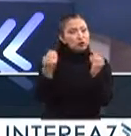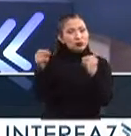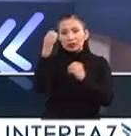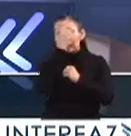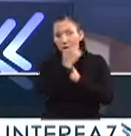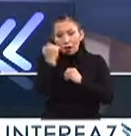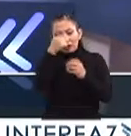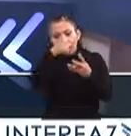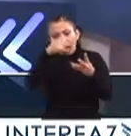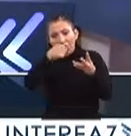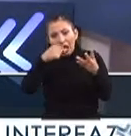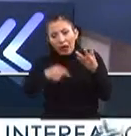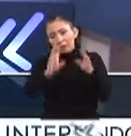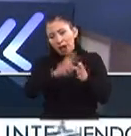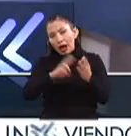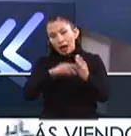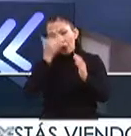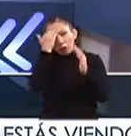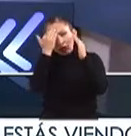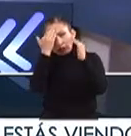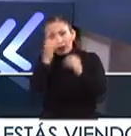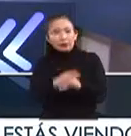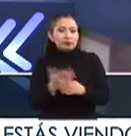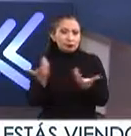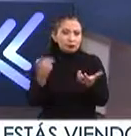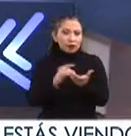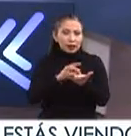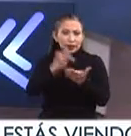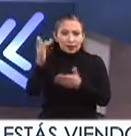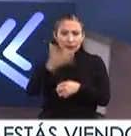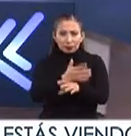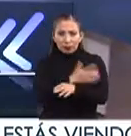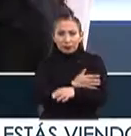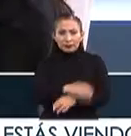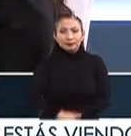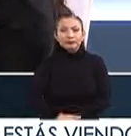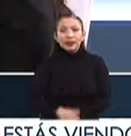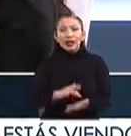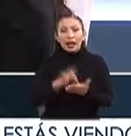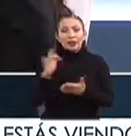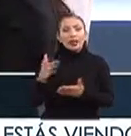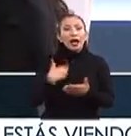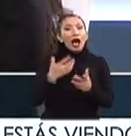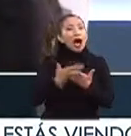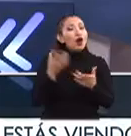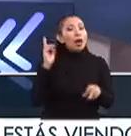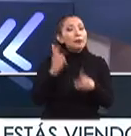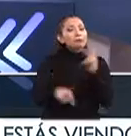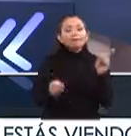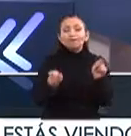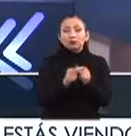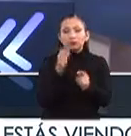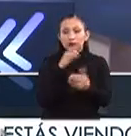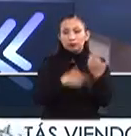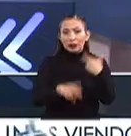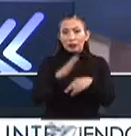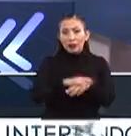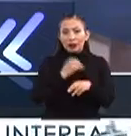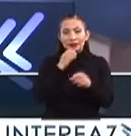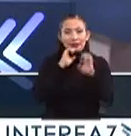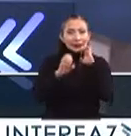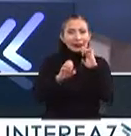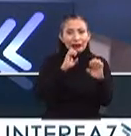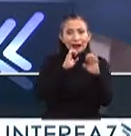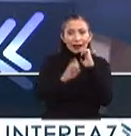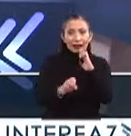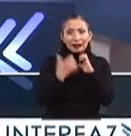muchas evaluaciones que vale la pena darle seguimiento. Muchísimas gracias por estar con nosotros esta mañana. Gracias Brenda. Vamos a hacer una brevísima pausa, regresamos con más